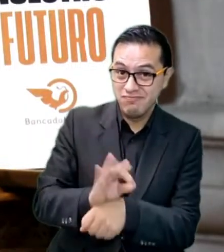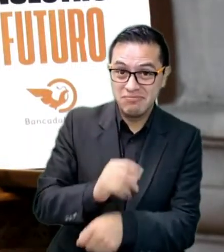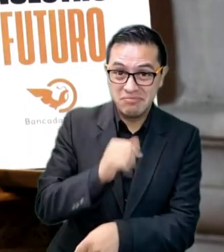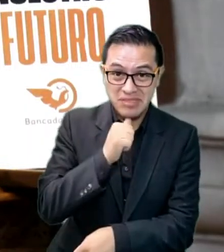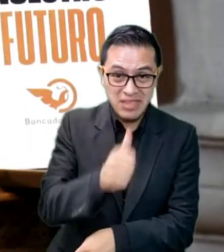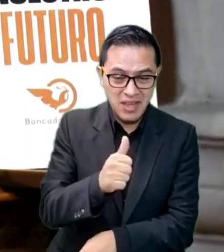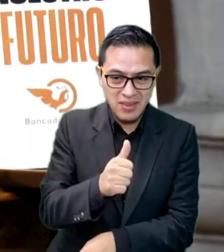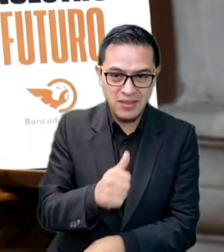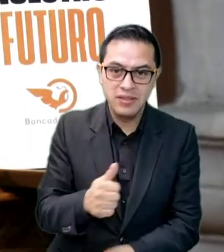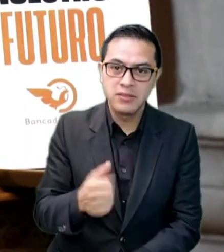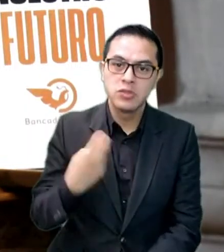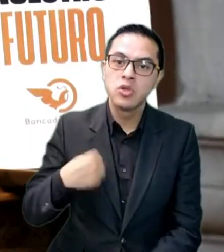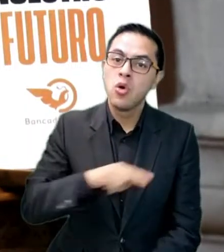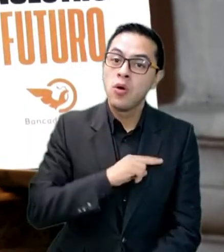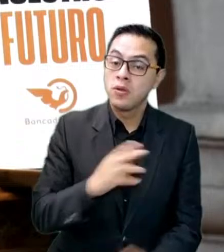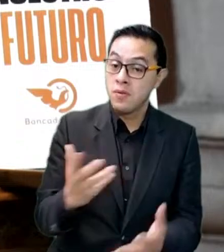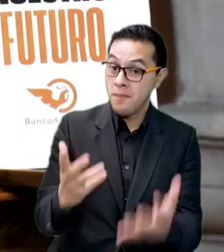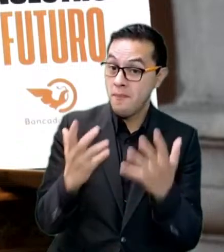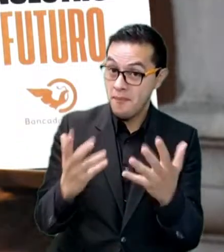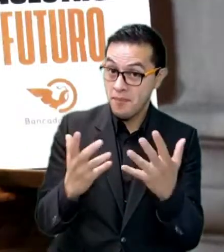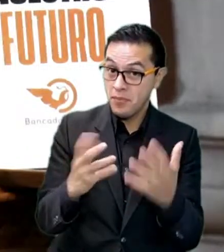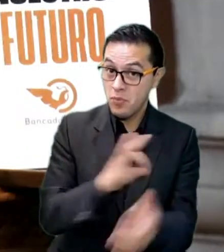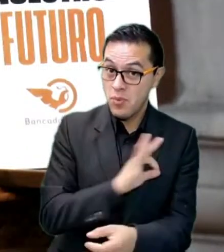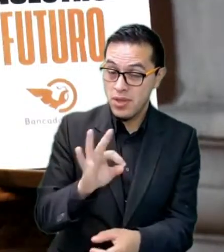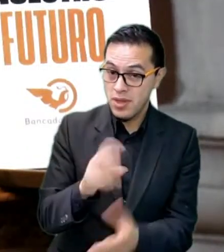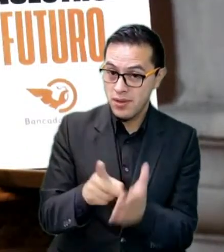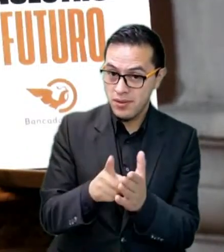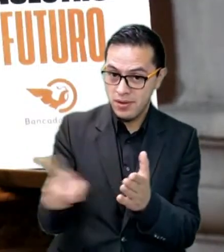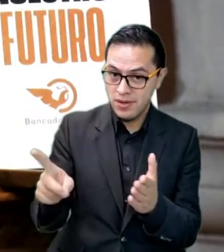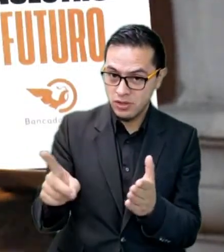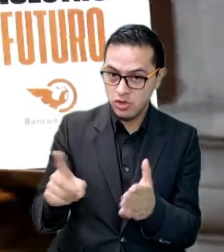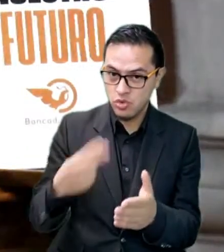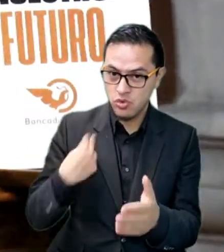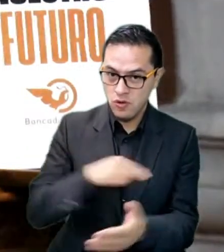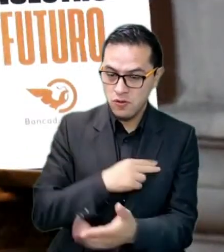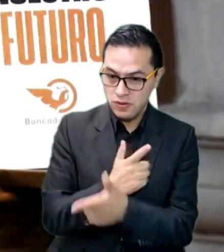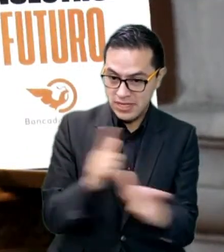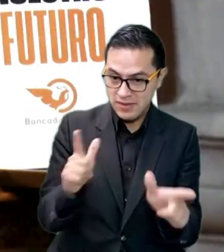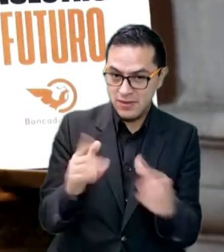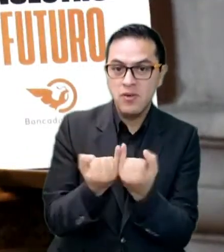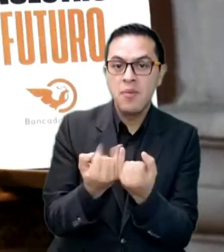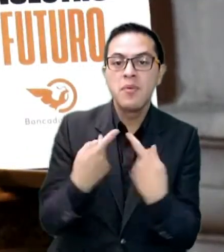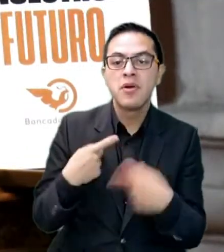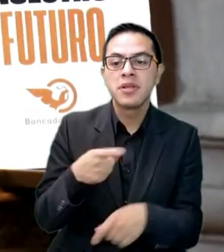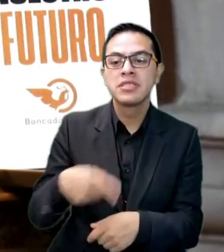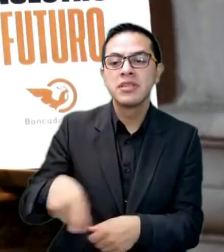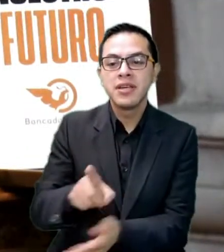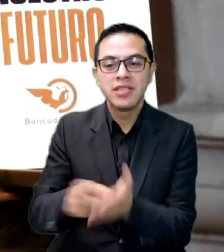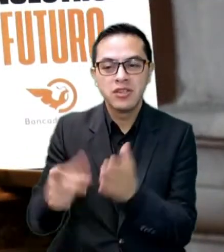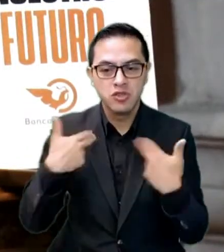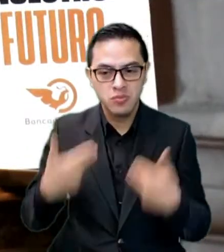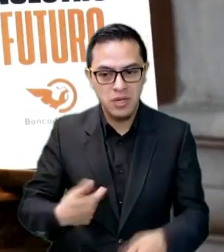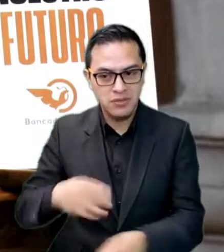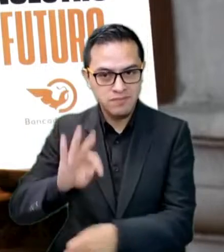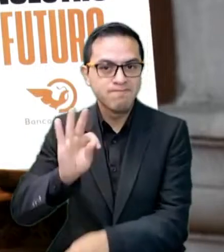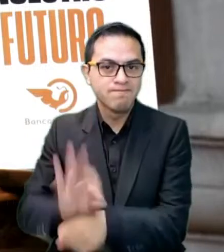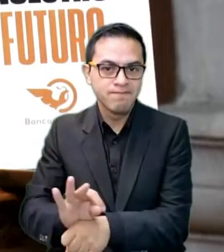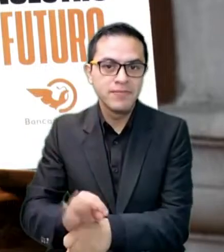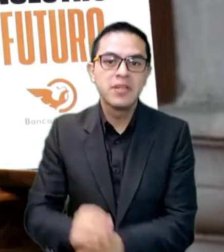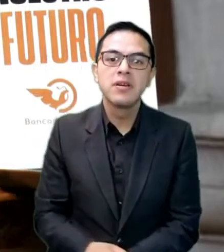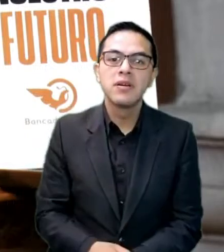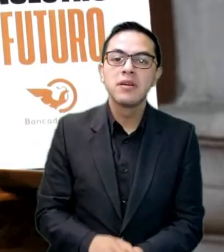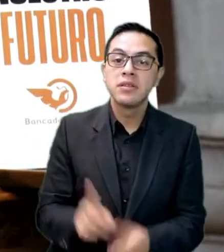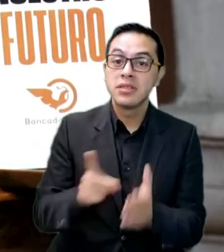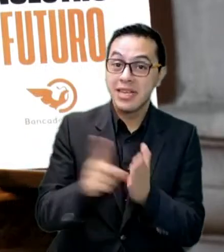también lo cuenten esas personas encerradas, que los derechos humanos sean para quien está libre y para quien